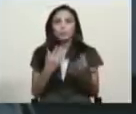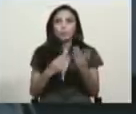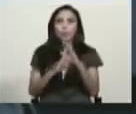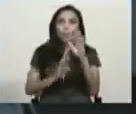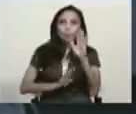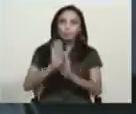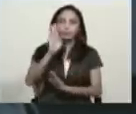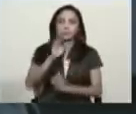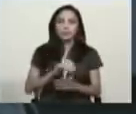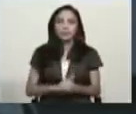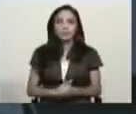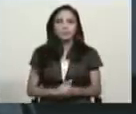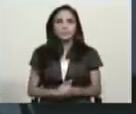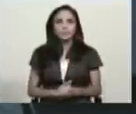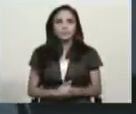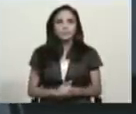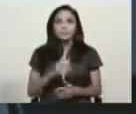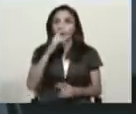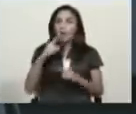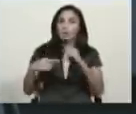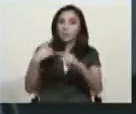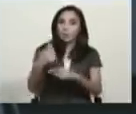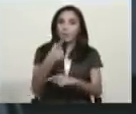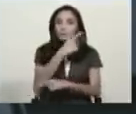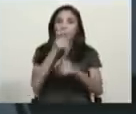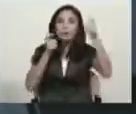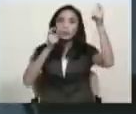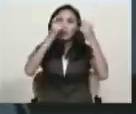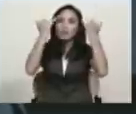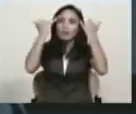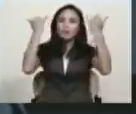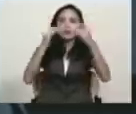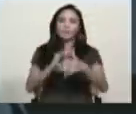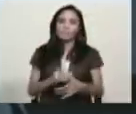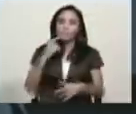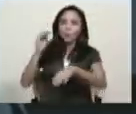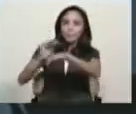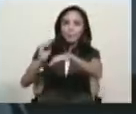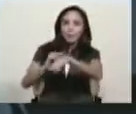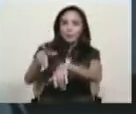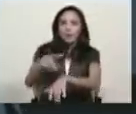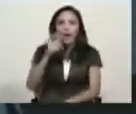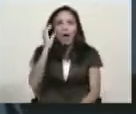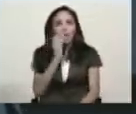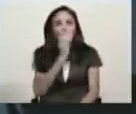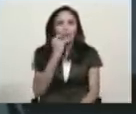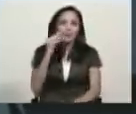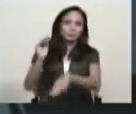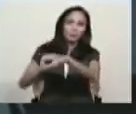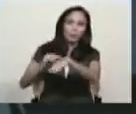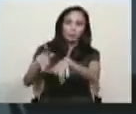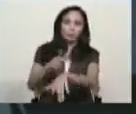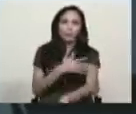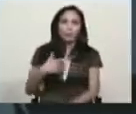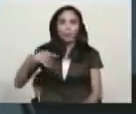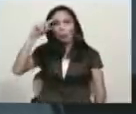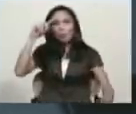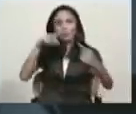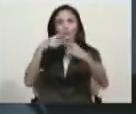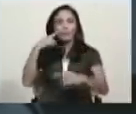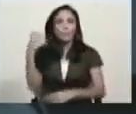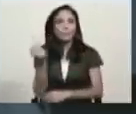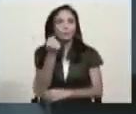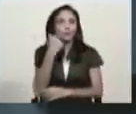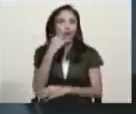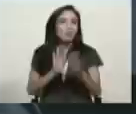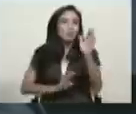Y luego el comandante Chávez un día le dijo a Fidel, yo quiero desarrollar